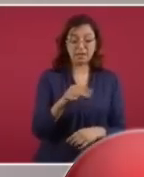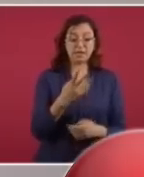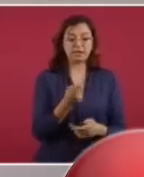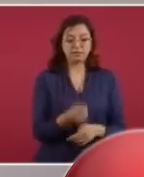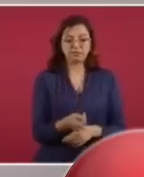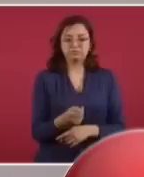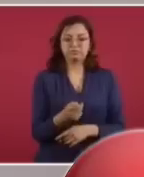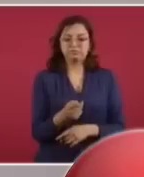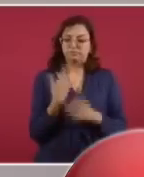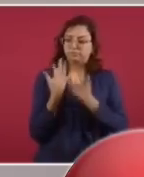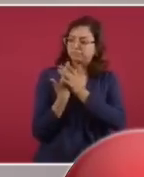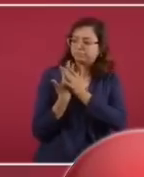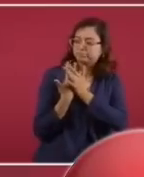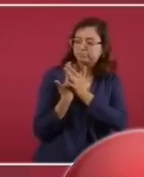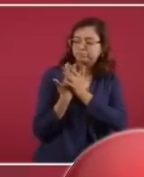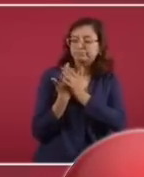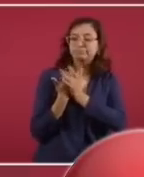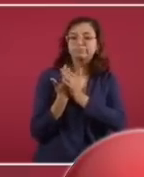rehén